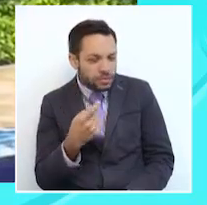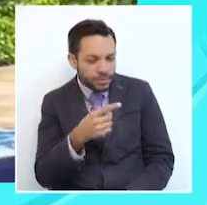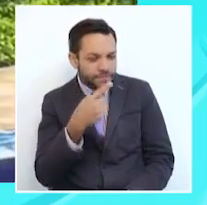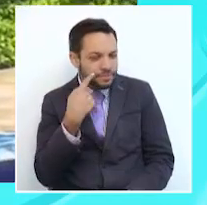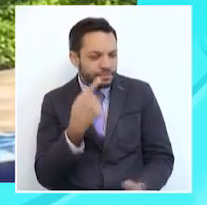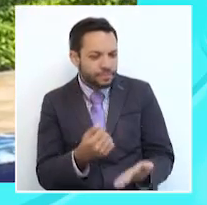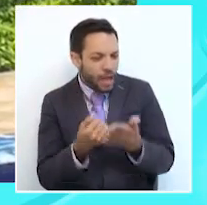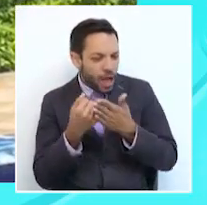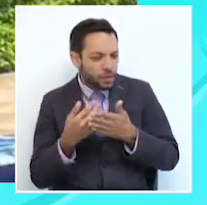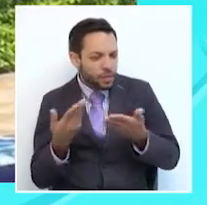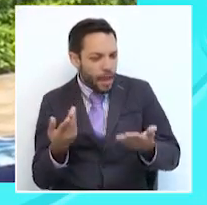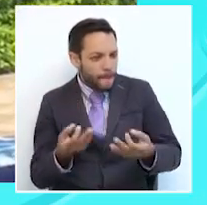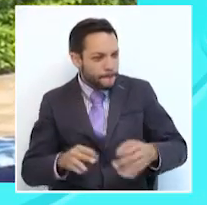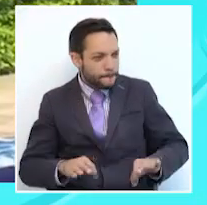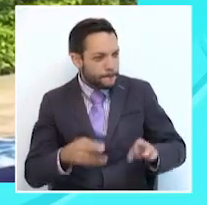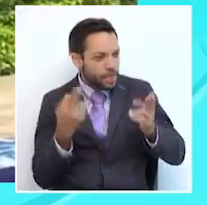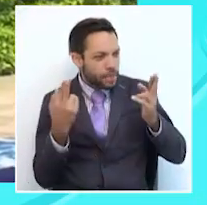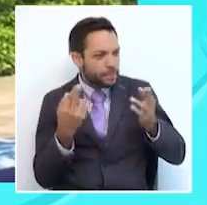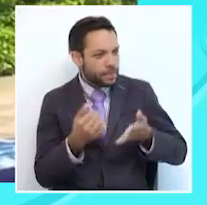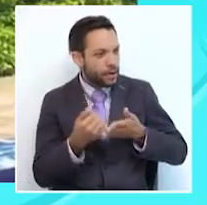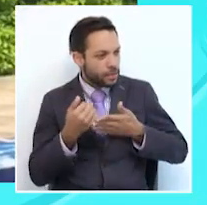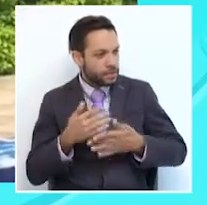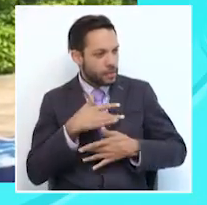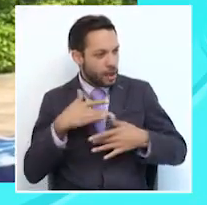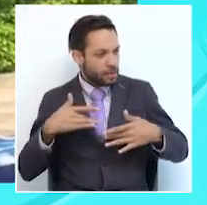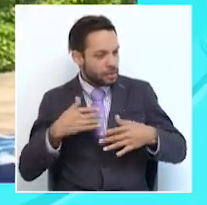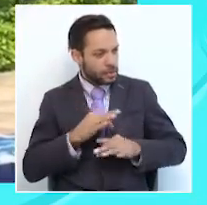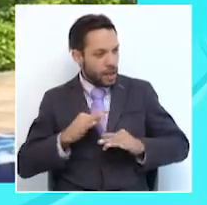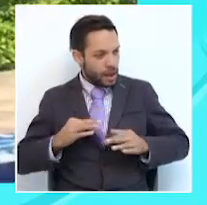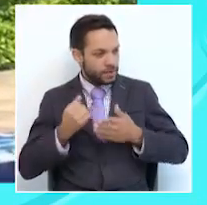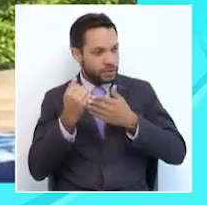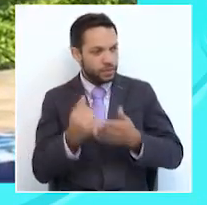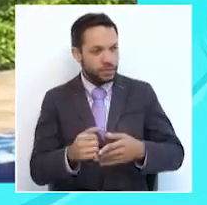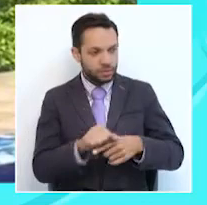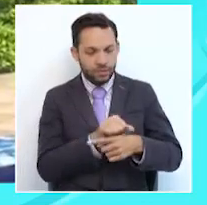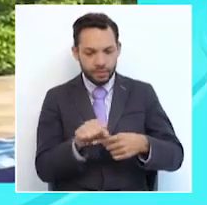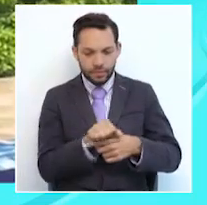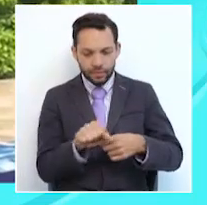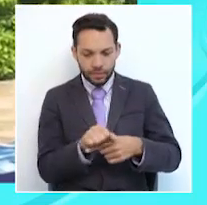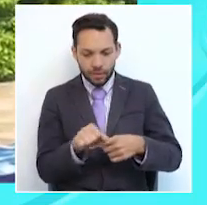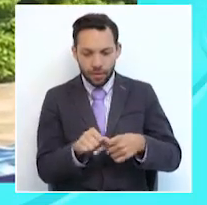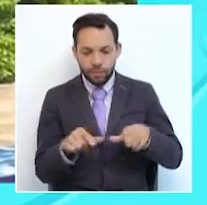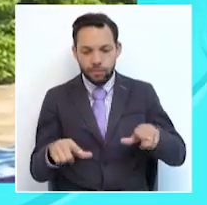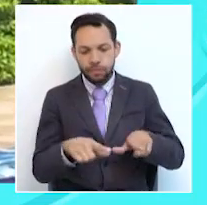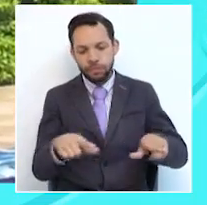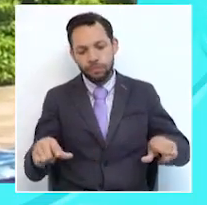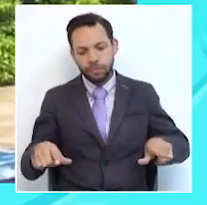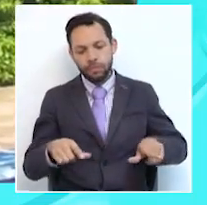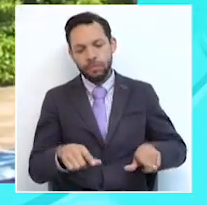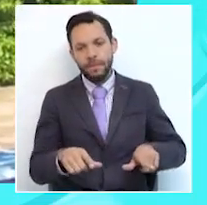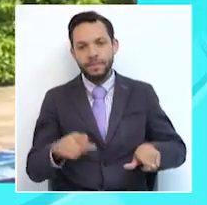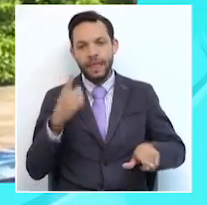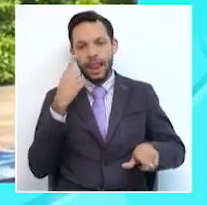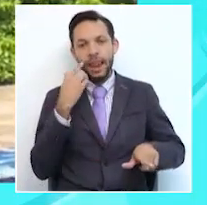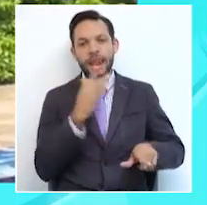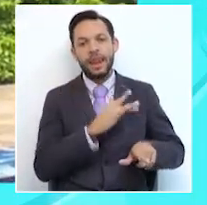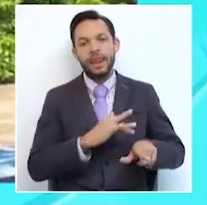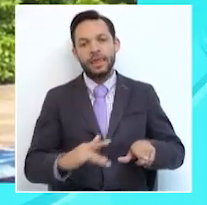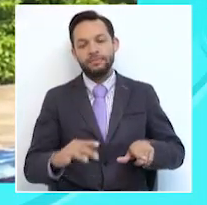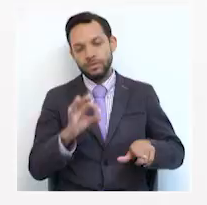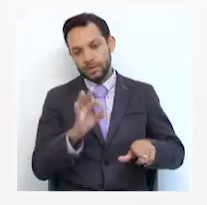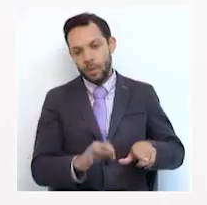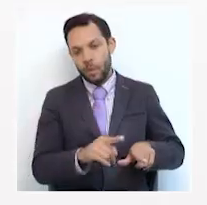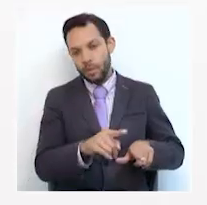gran complemento terapéutico que le hacemos a los pacientes en el día para tu salud el programa de limpieza de colon con recambio de flor nga